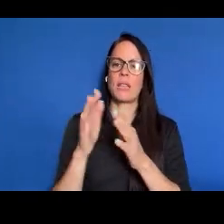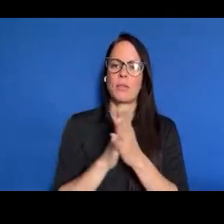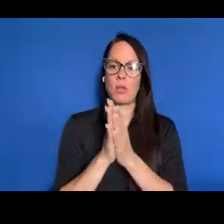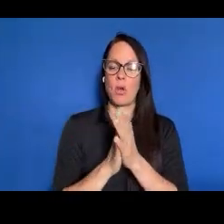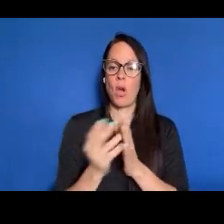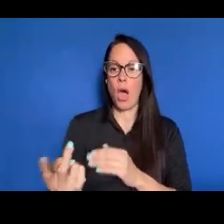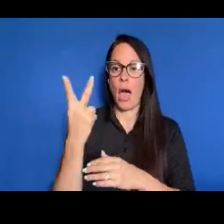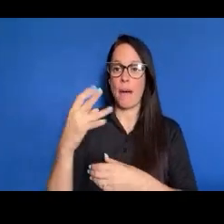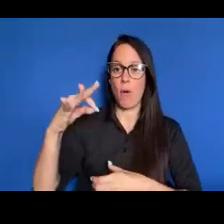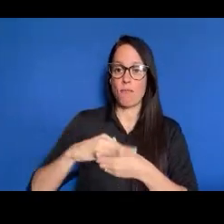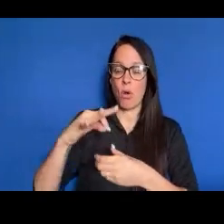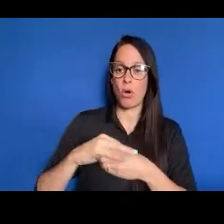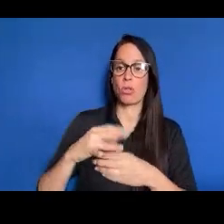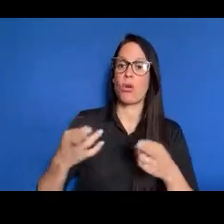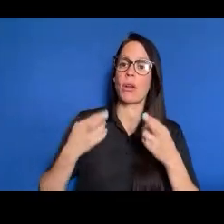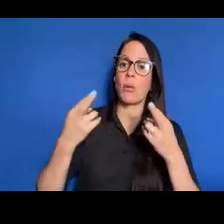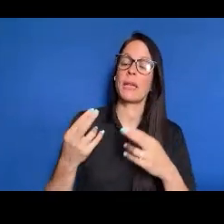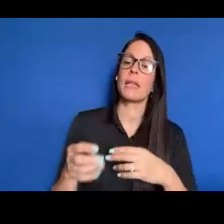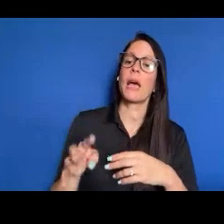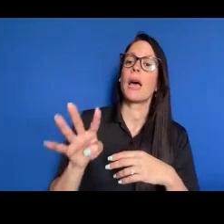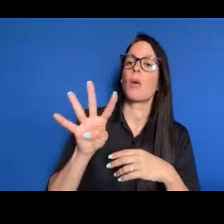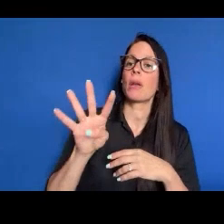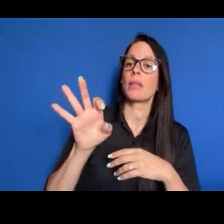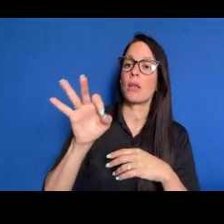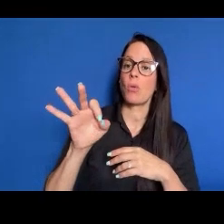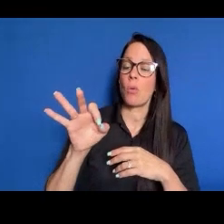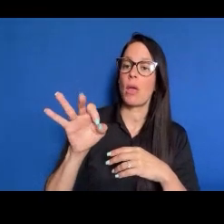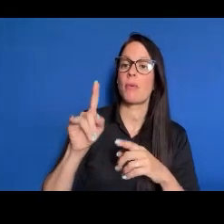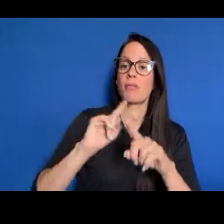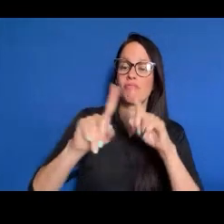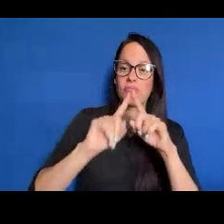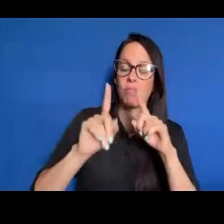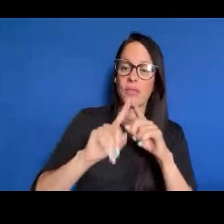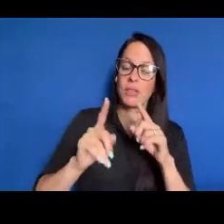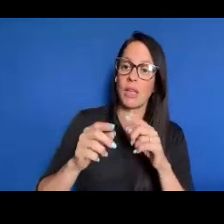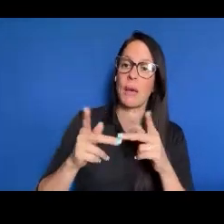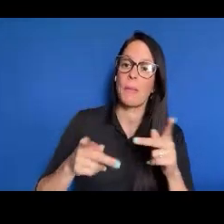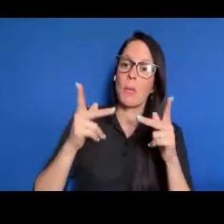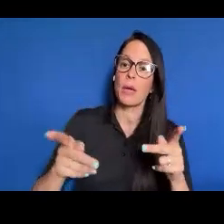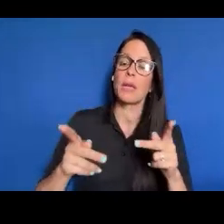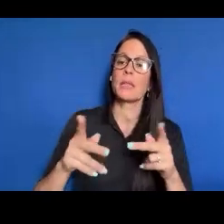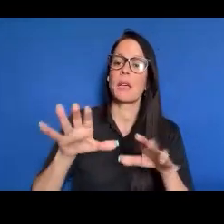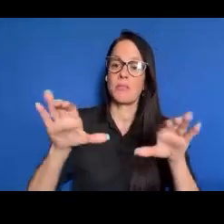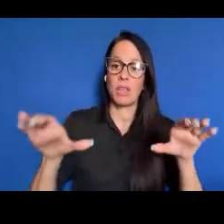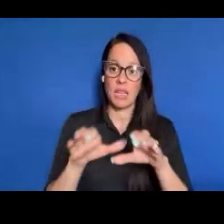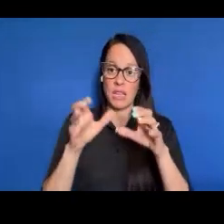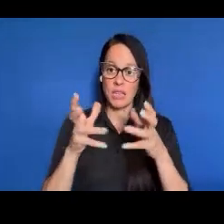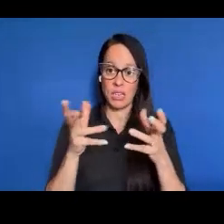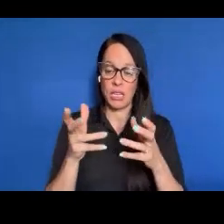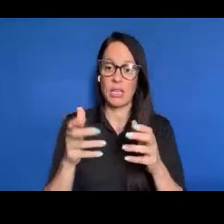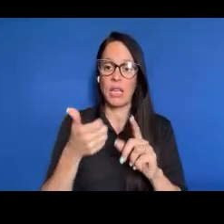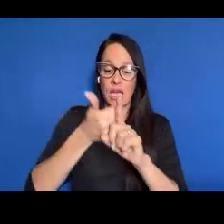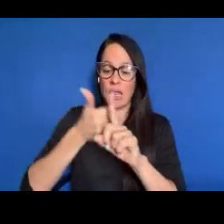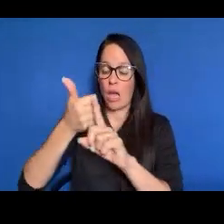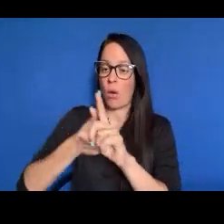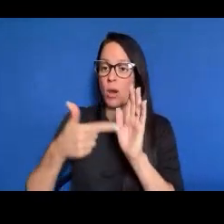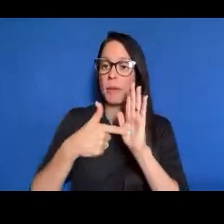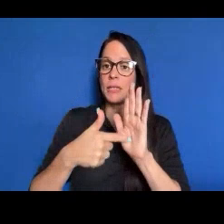49 propuestas, junto con las recomendaciones hechas a cada una de ellas, sea presentada al secretario de salud para su debida